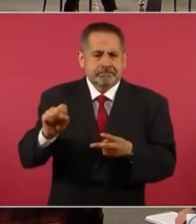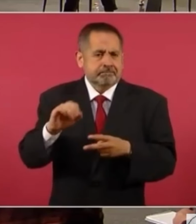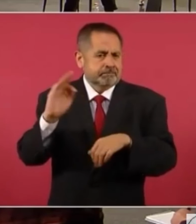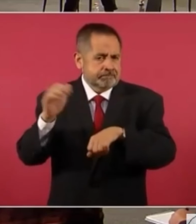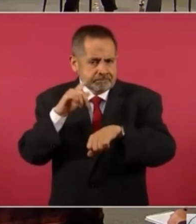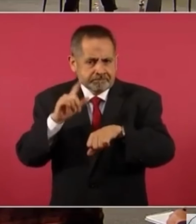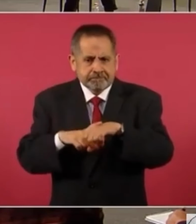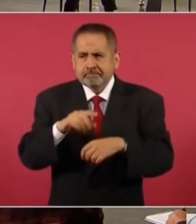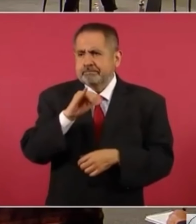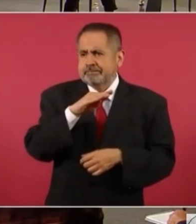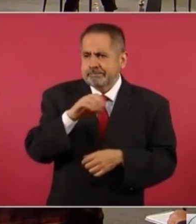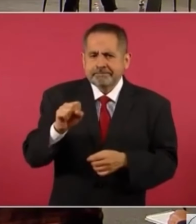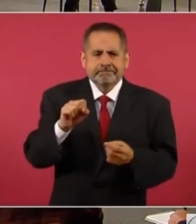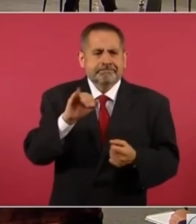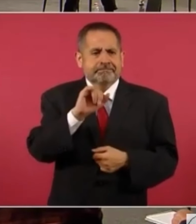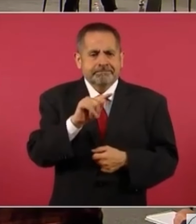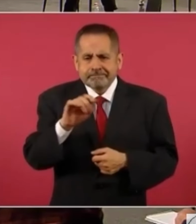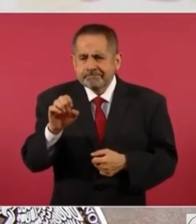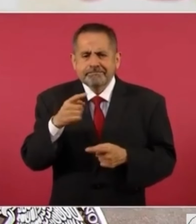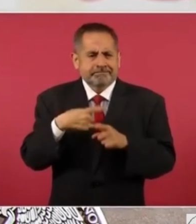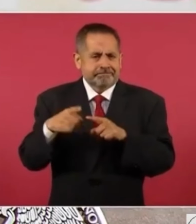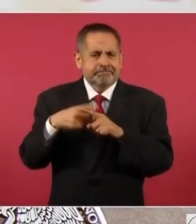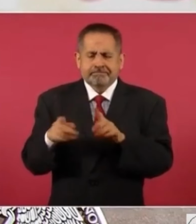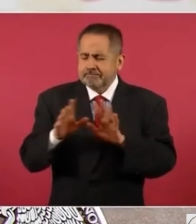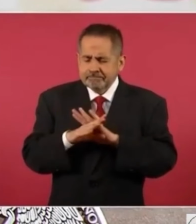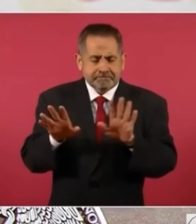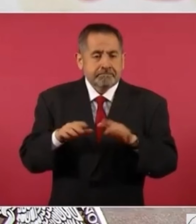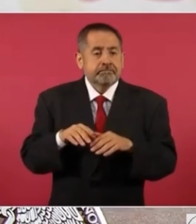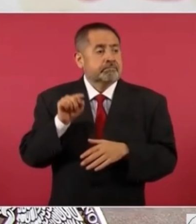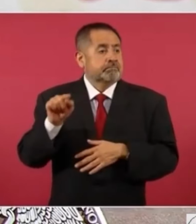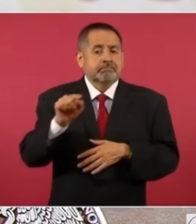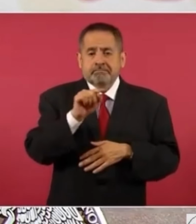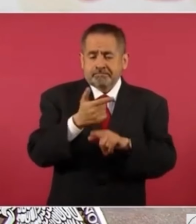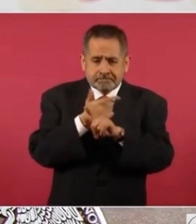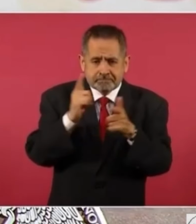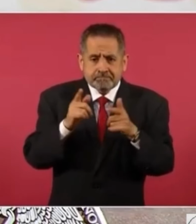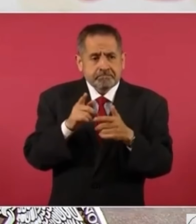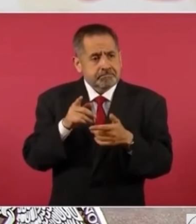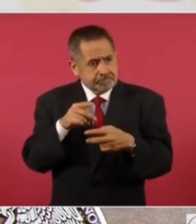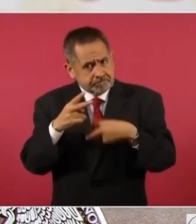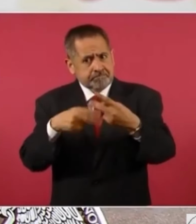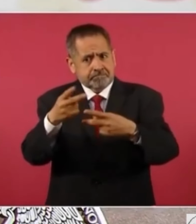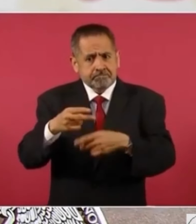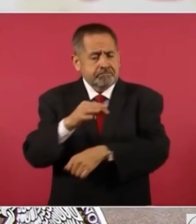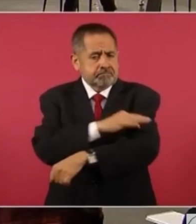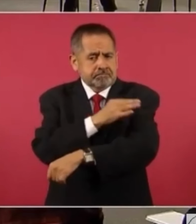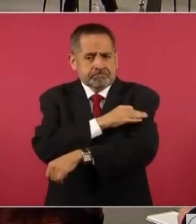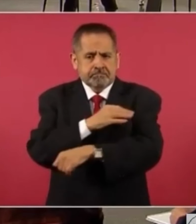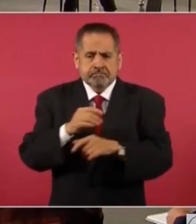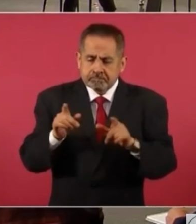federales como el IMSS, el ISSSTE, según les corresponda, pero en cualquier sitio de salud pueden ser vacunados. Muchas gracias.